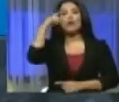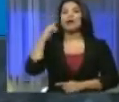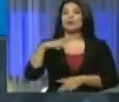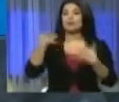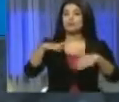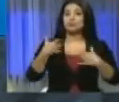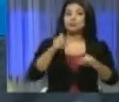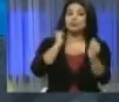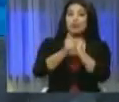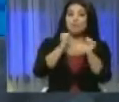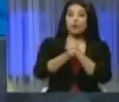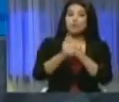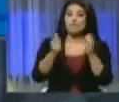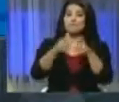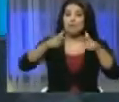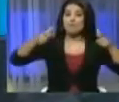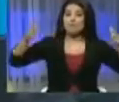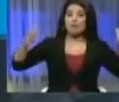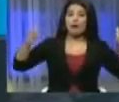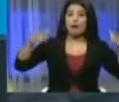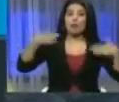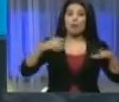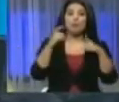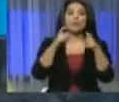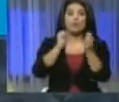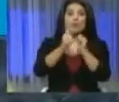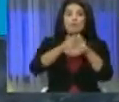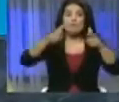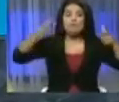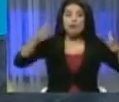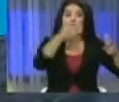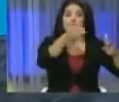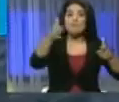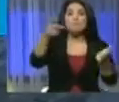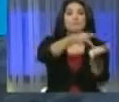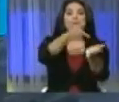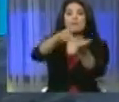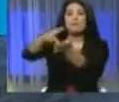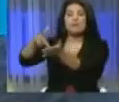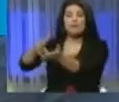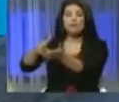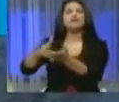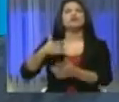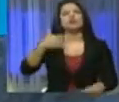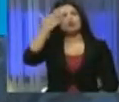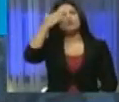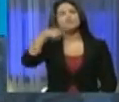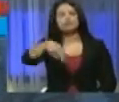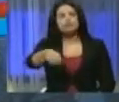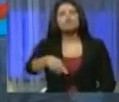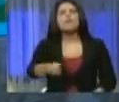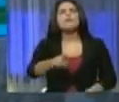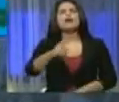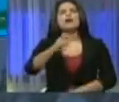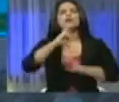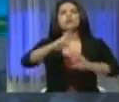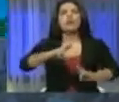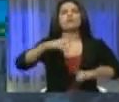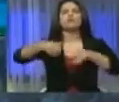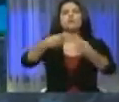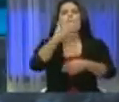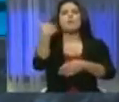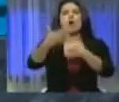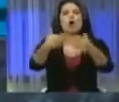cubrimos y cada vez serán mejores los resultados. Cada vez serán mejores los resultados. Hemos